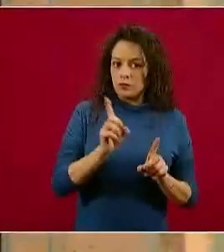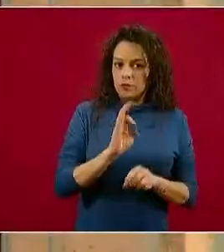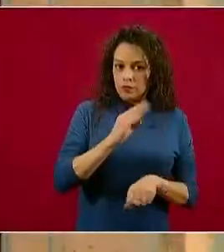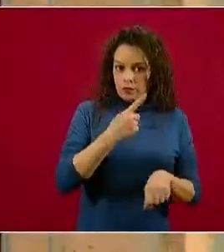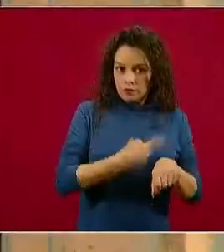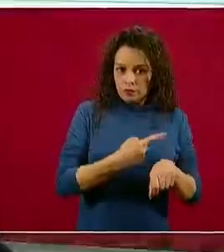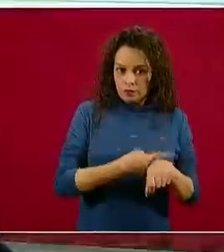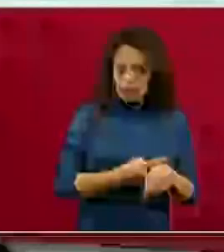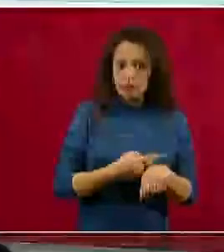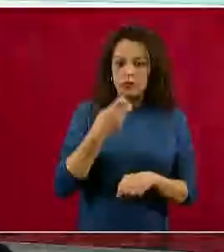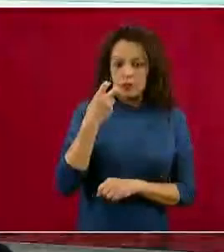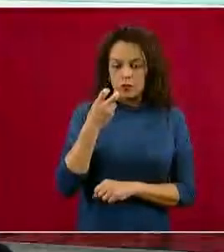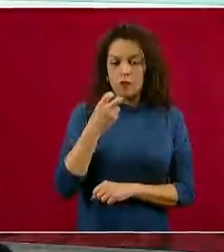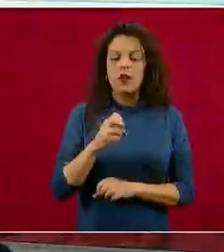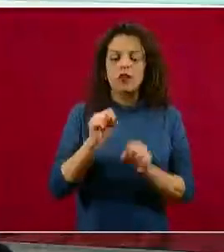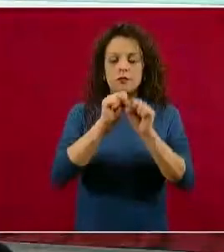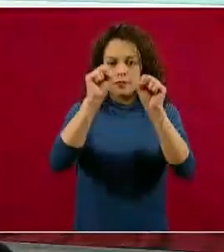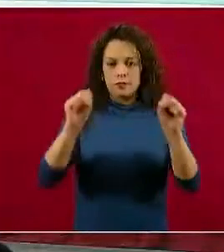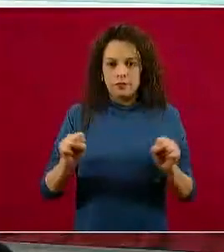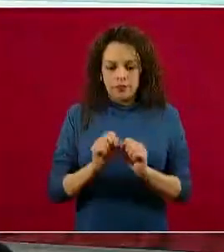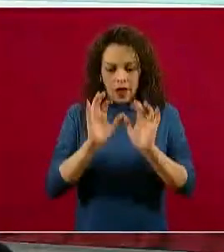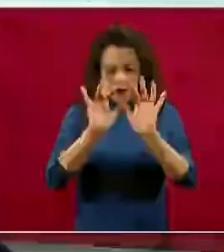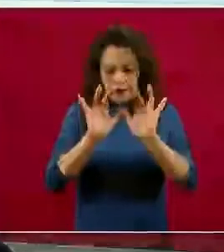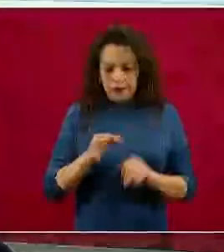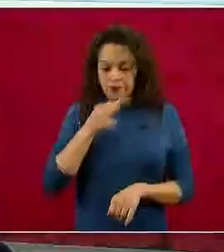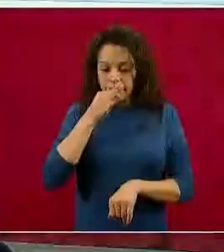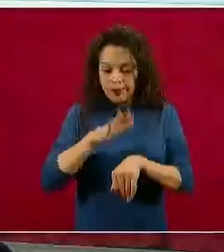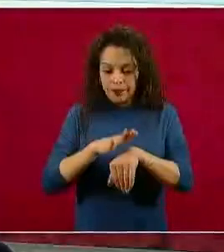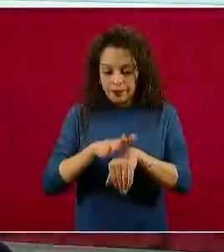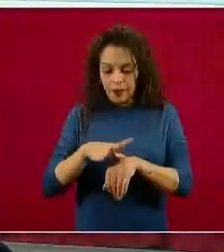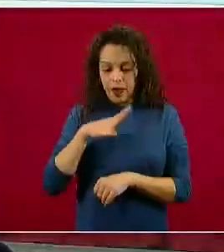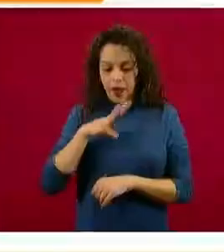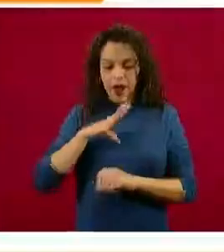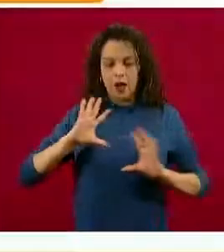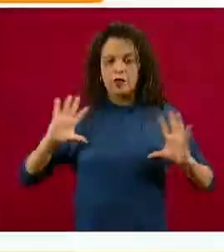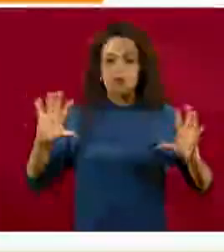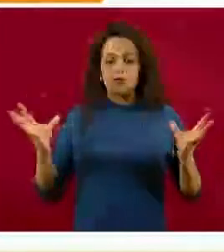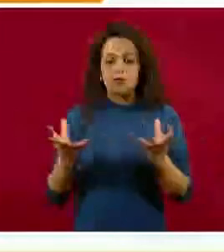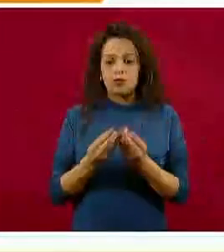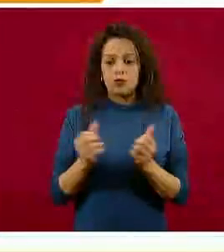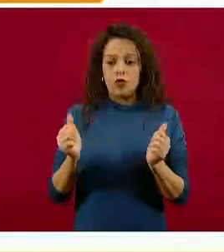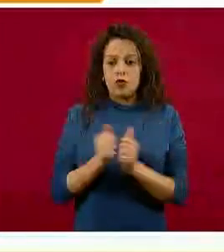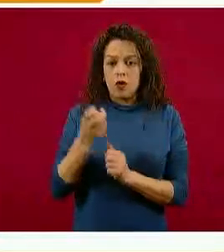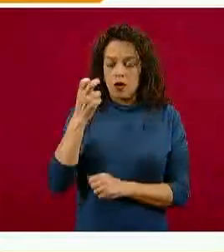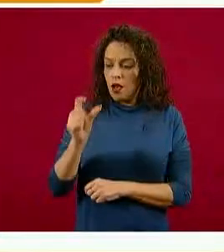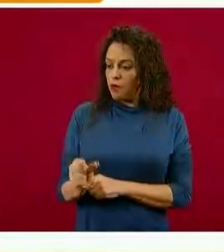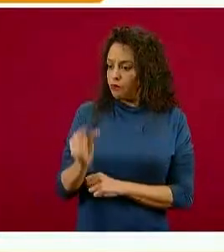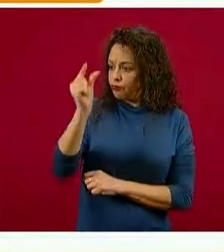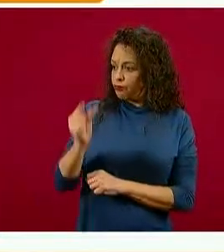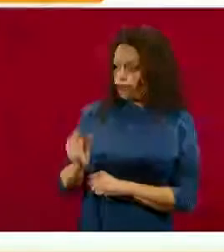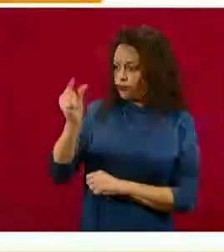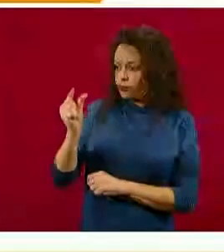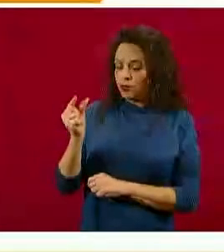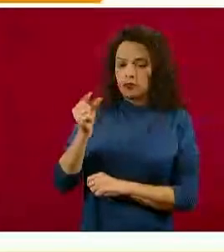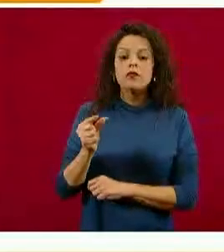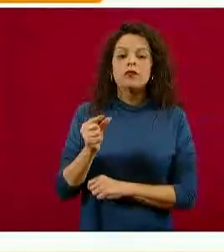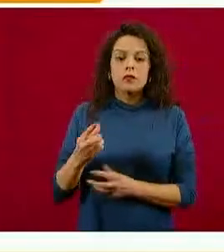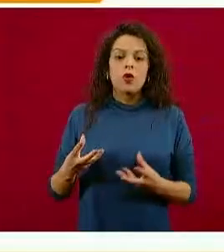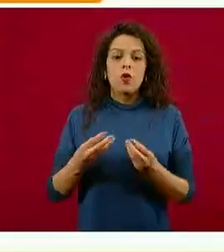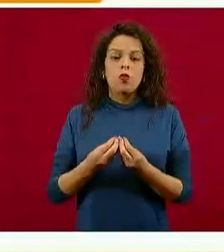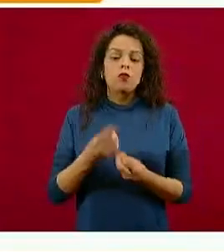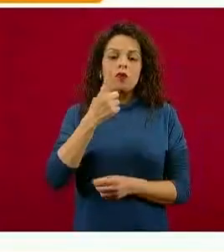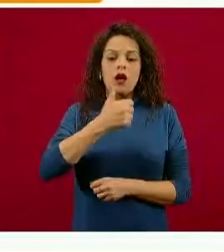sido notificadas al sistema, están representadas en la totalidad de estas barras que además se agrupan por semana